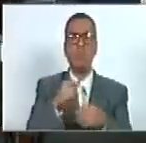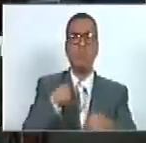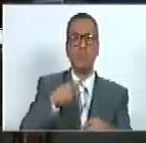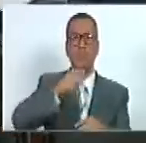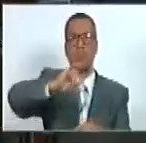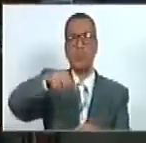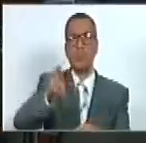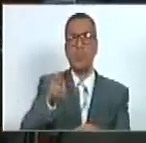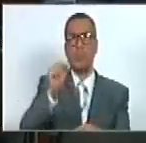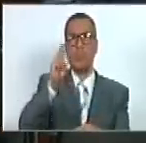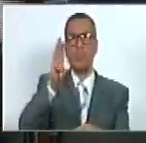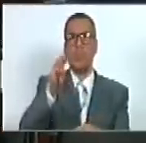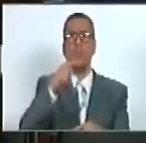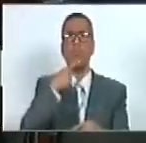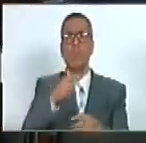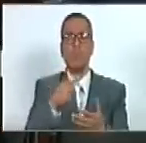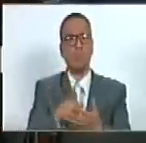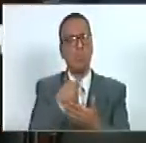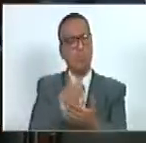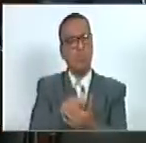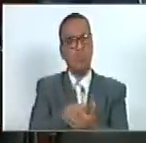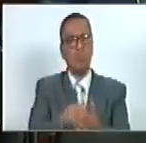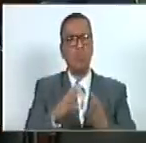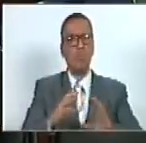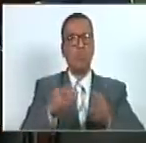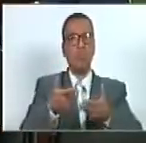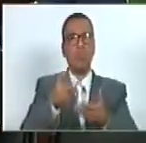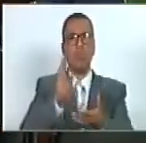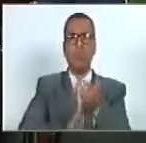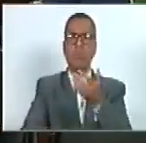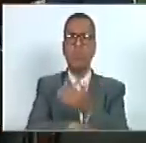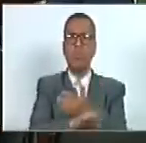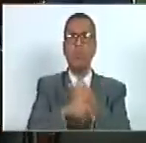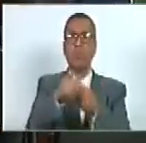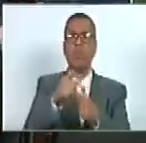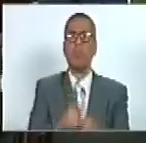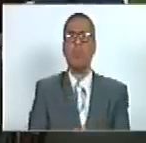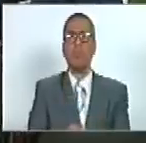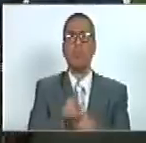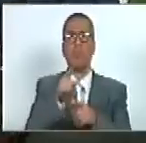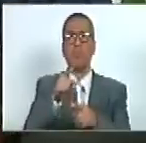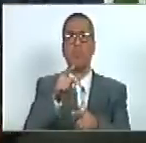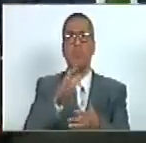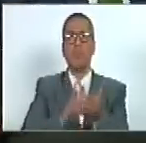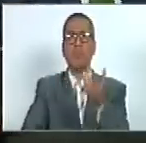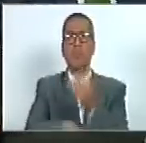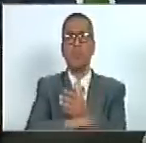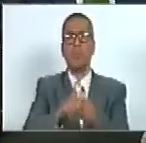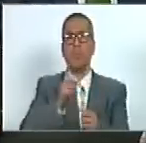Biden, y le dan la pelota de Real para irse a entregarle precisamente al que llaman CJ.